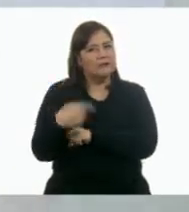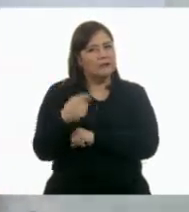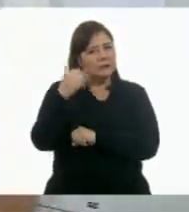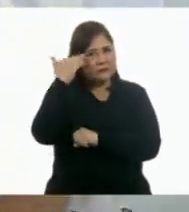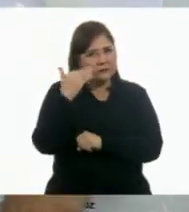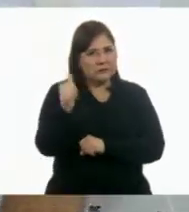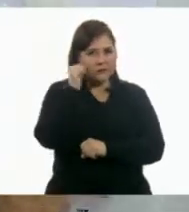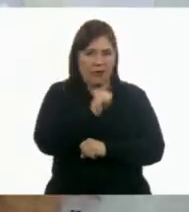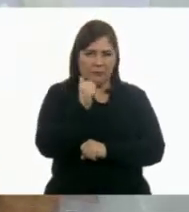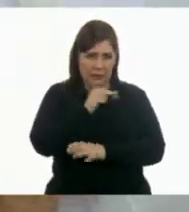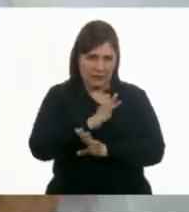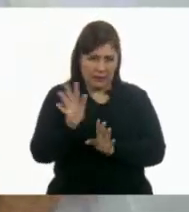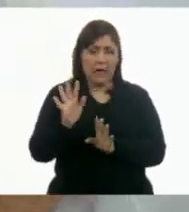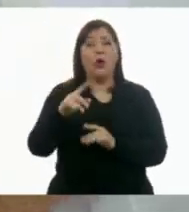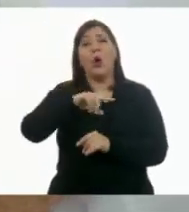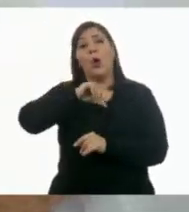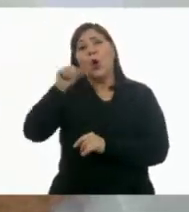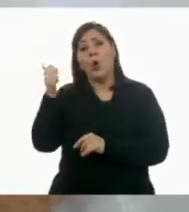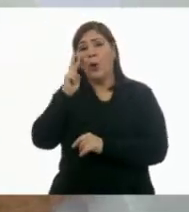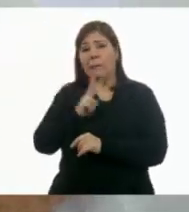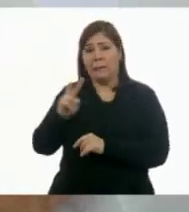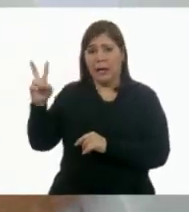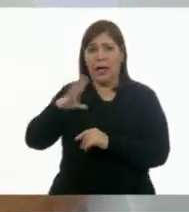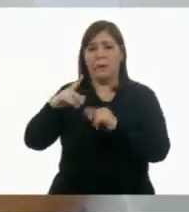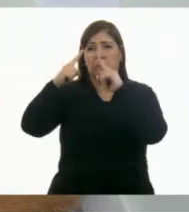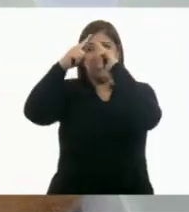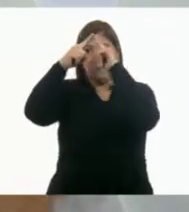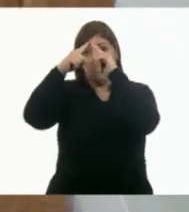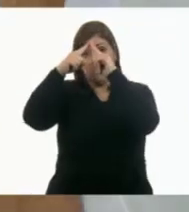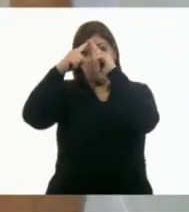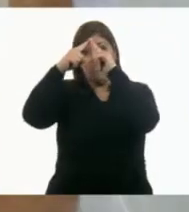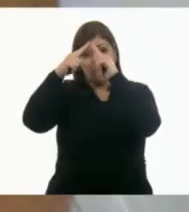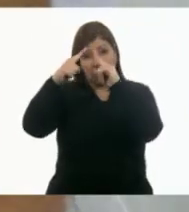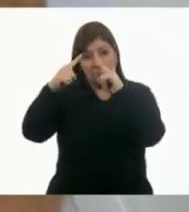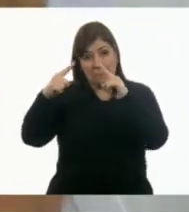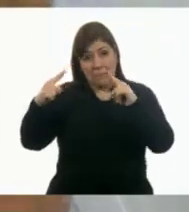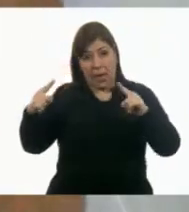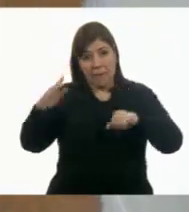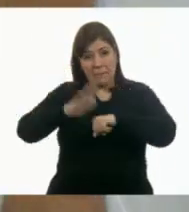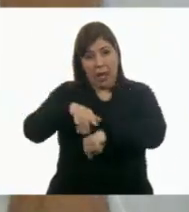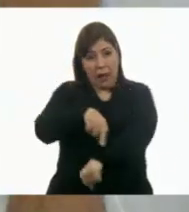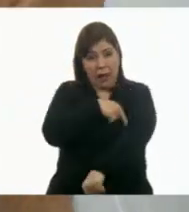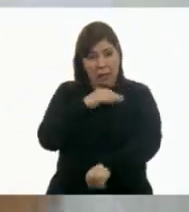Ahora tenemos estas líneas que podemos prolongar y al momento que las prolongamos,